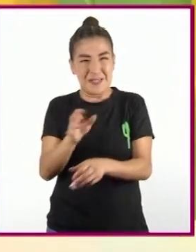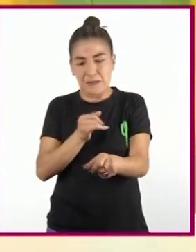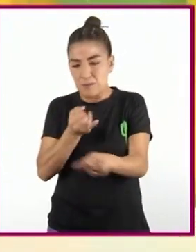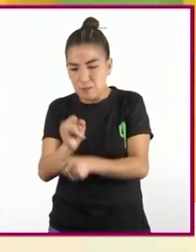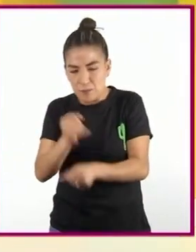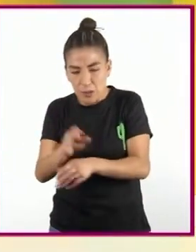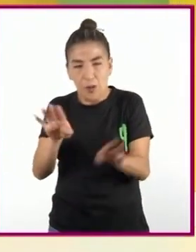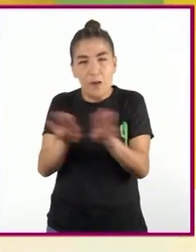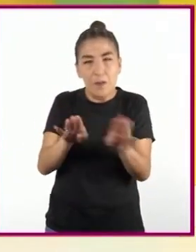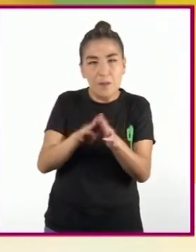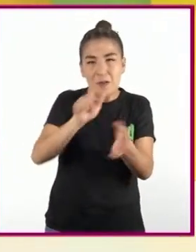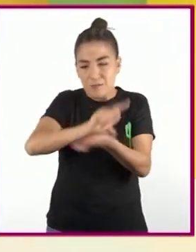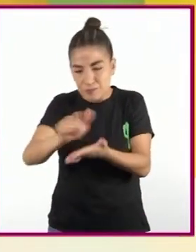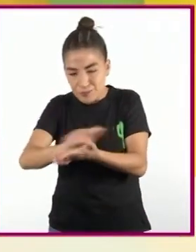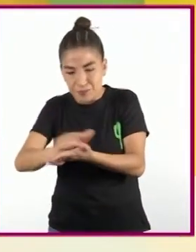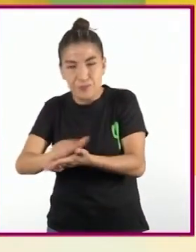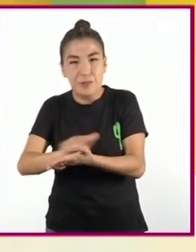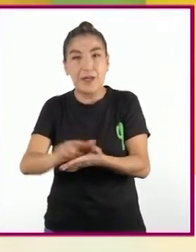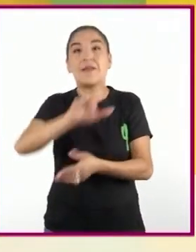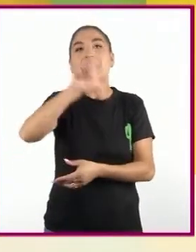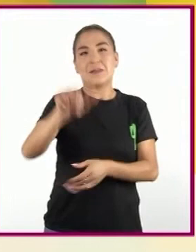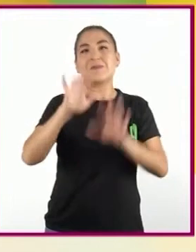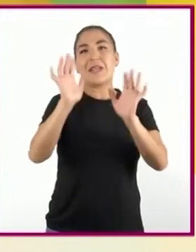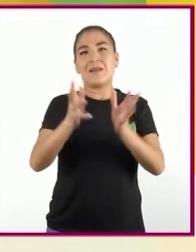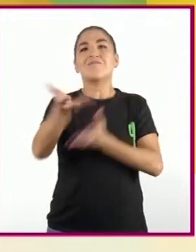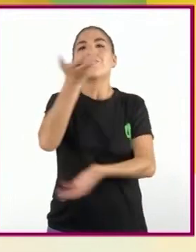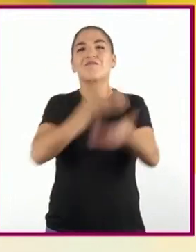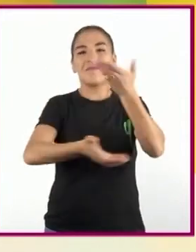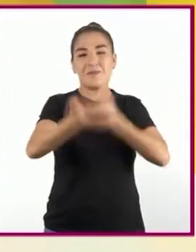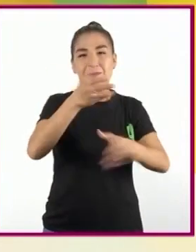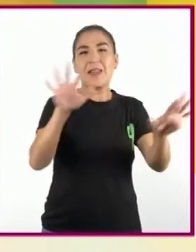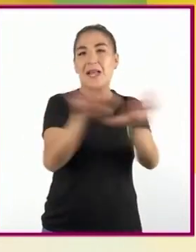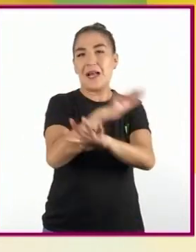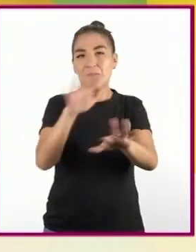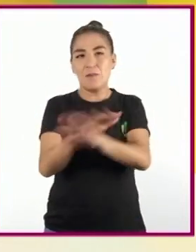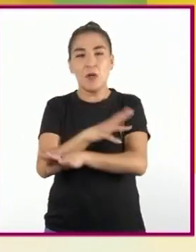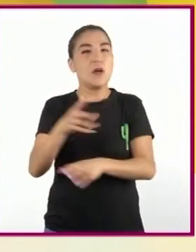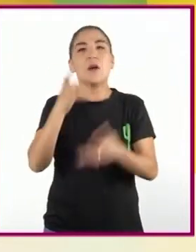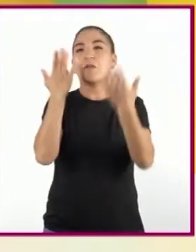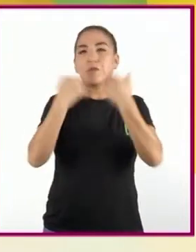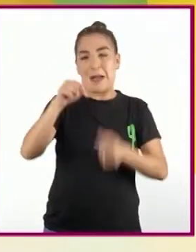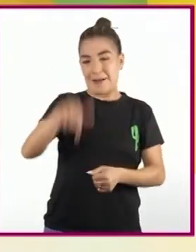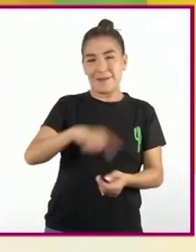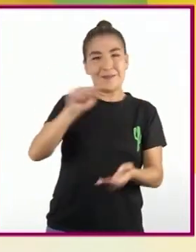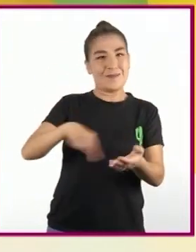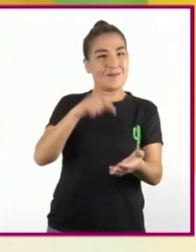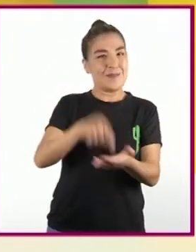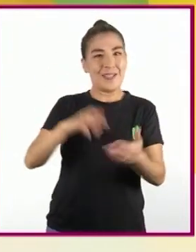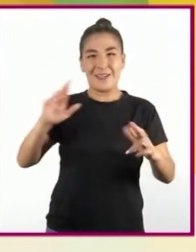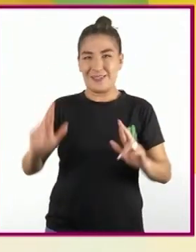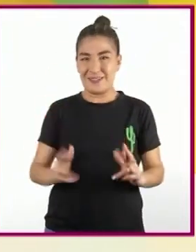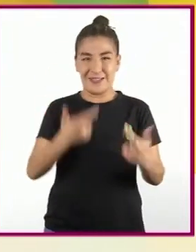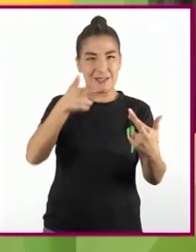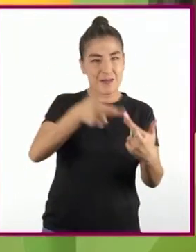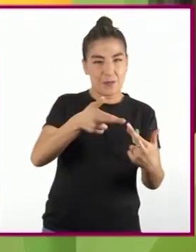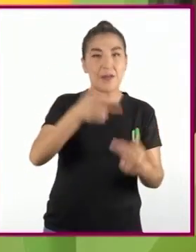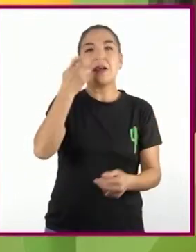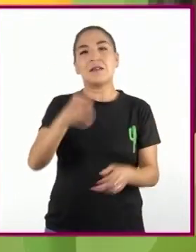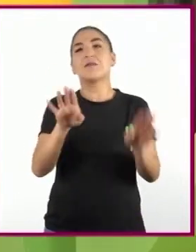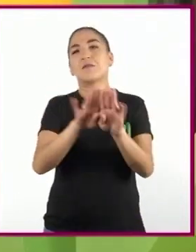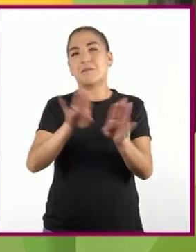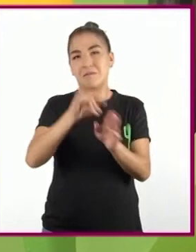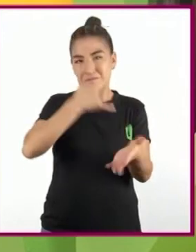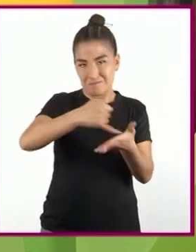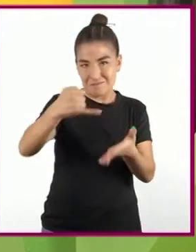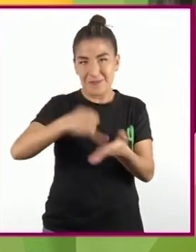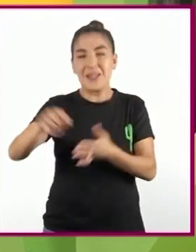y posteriormente intercambiada por otros productos que no se producían en la región, sobre todo agrícolas. Pues